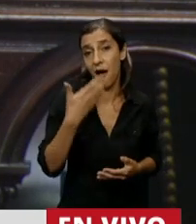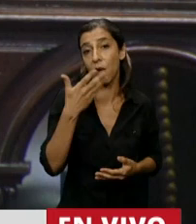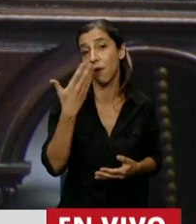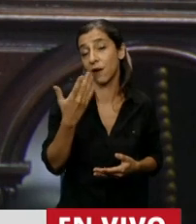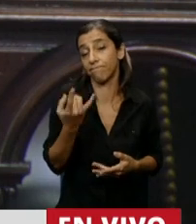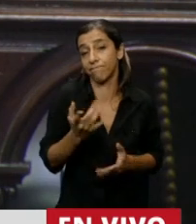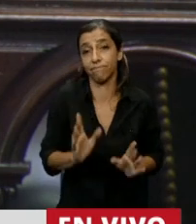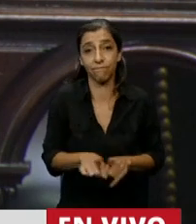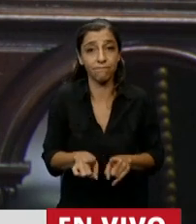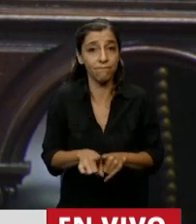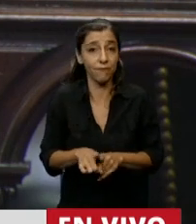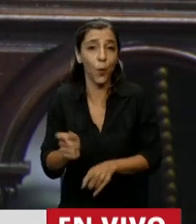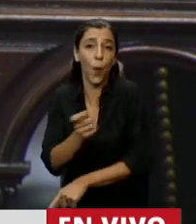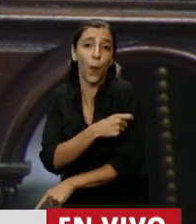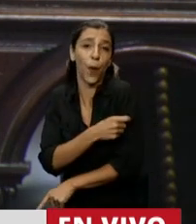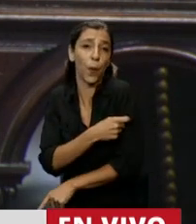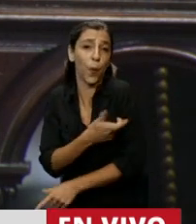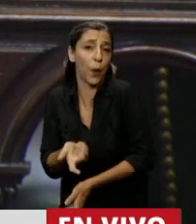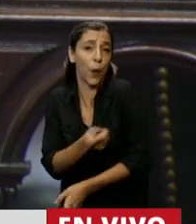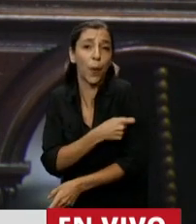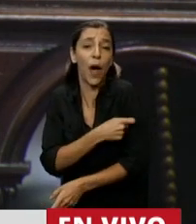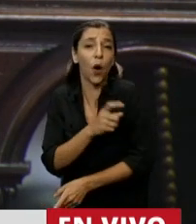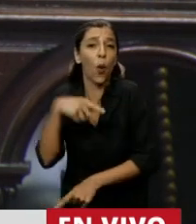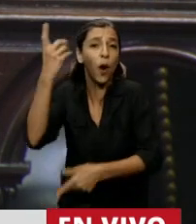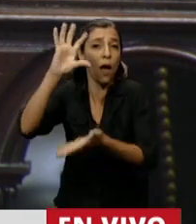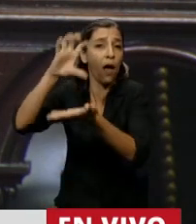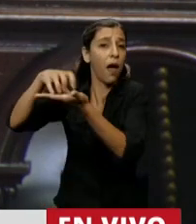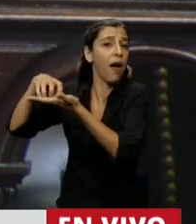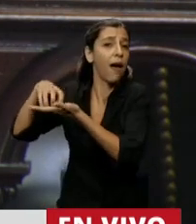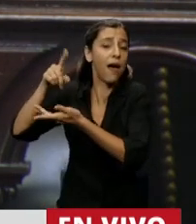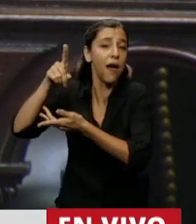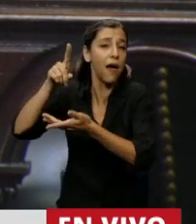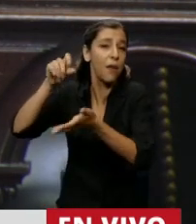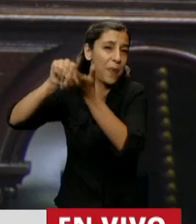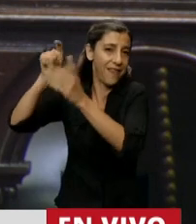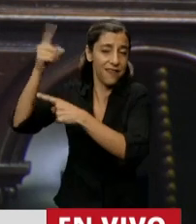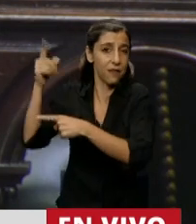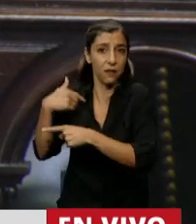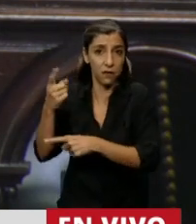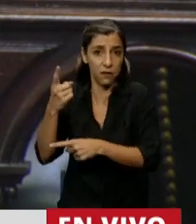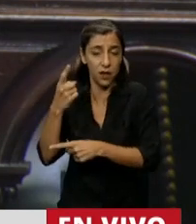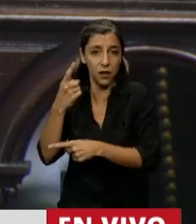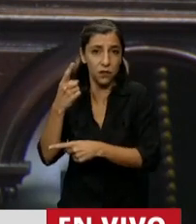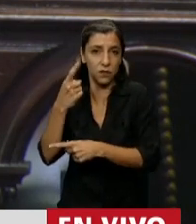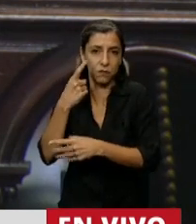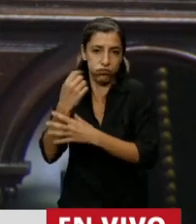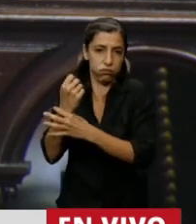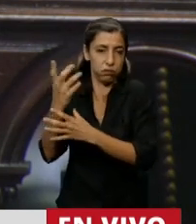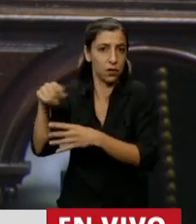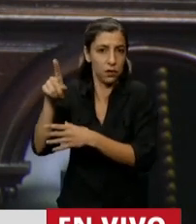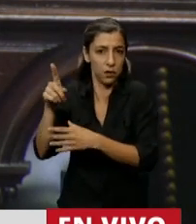que no tiene certificaciones de agencias internacionales de reconocido prestigio porque no pueden conseguir